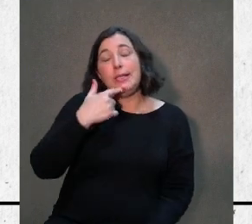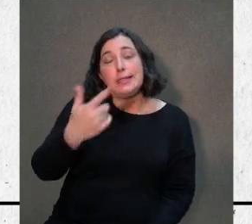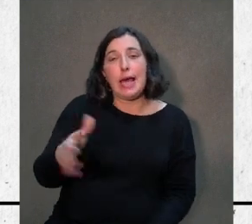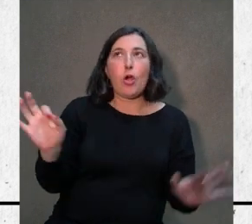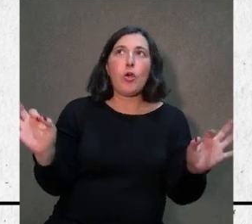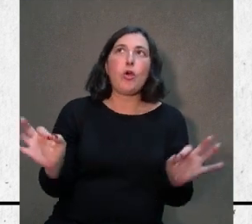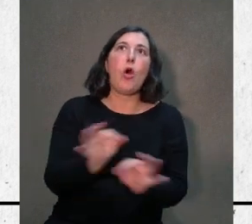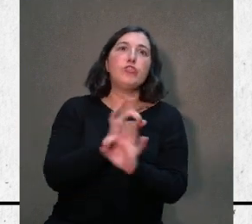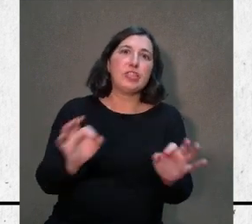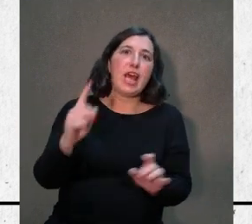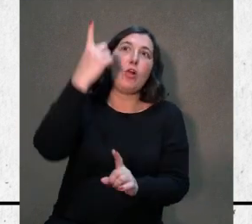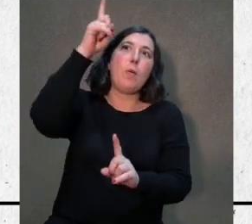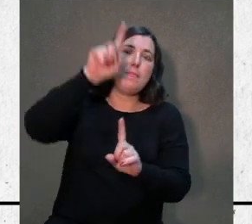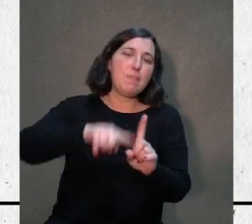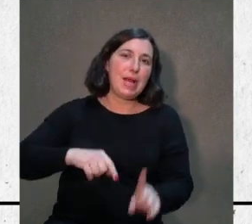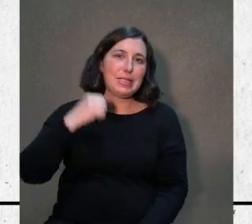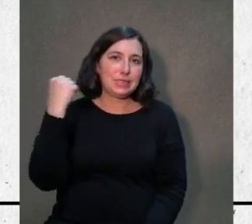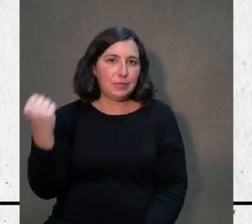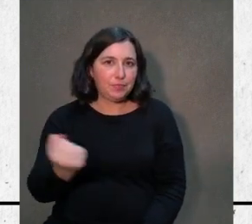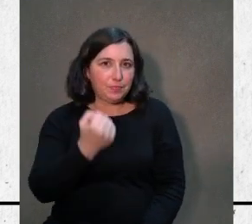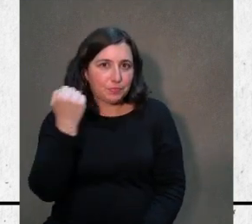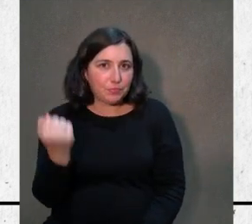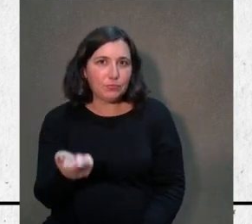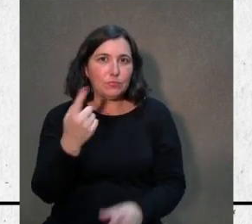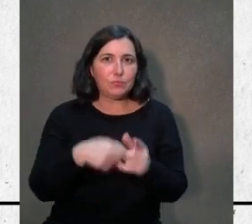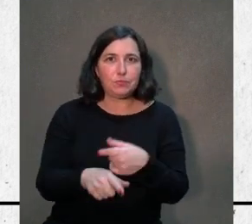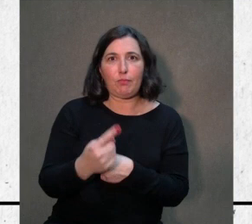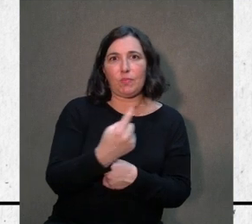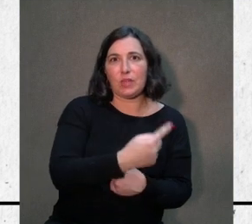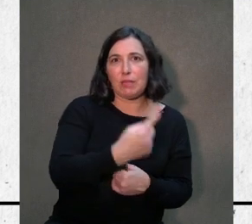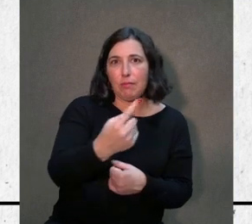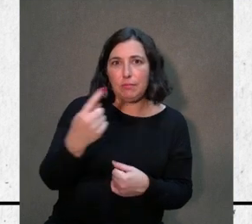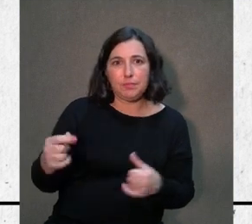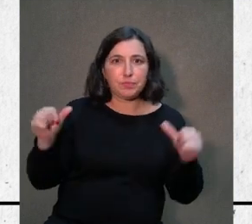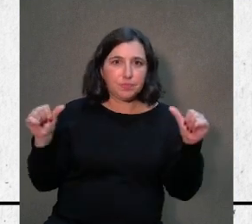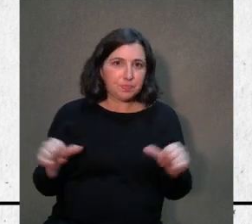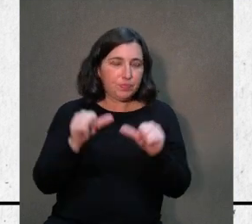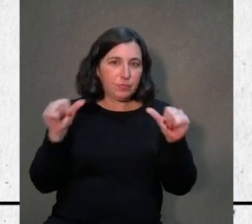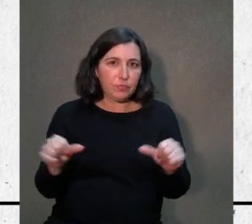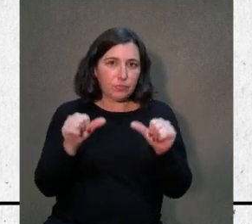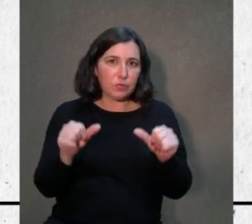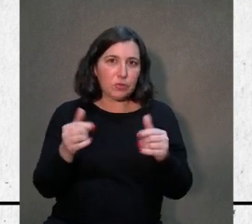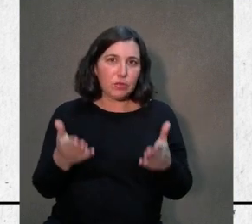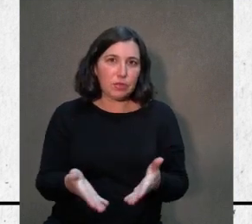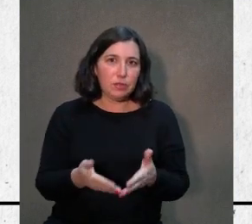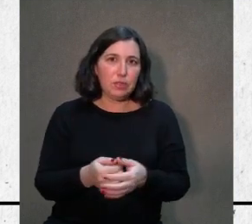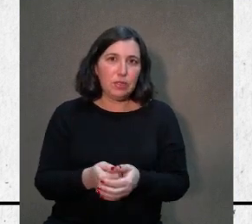el concierto del mes, pero también entre un concierto y concierto teníamos un montón de actividades